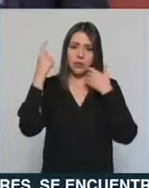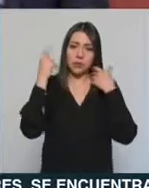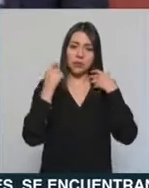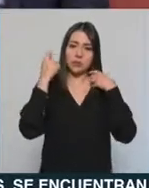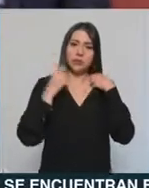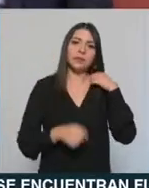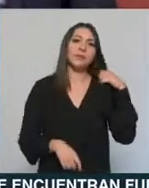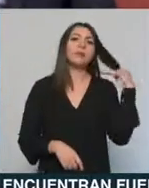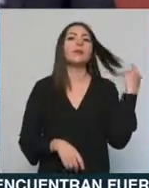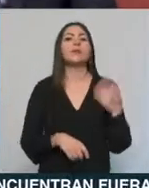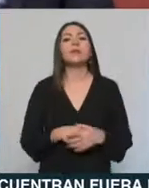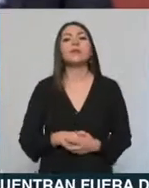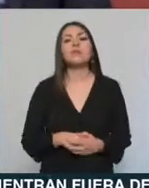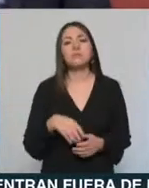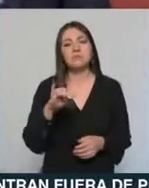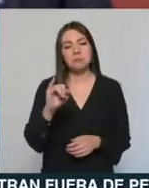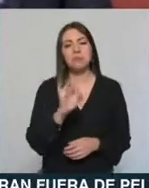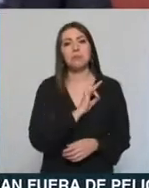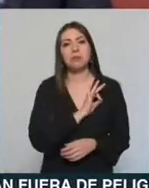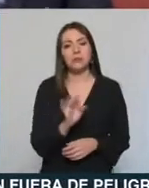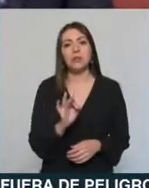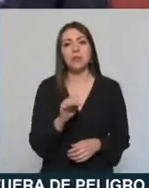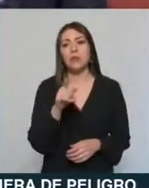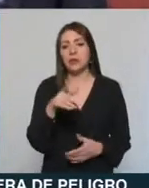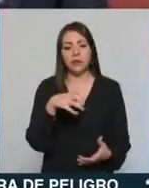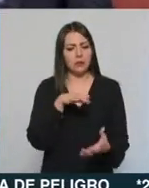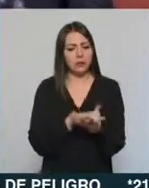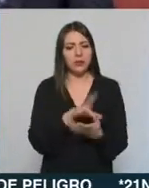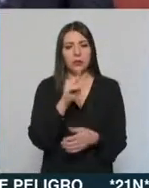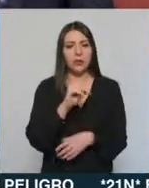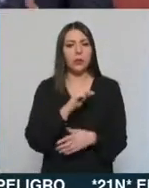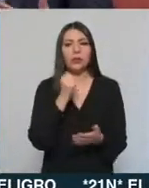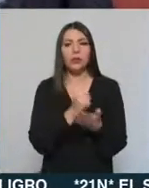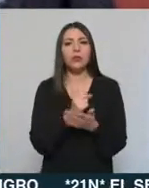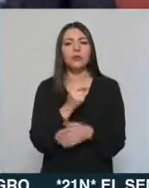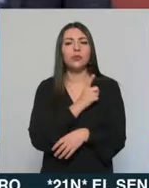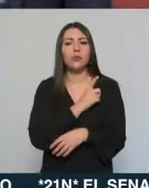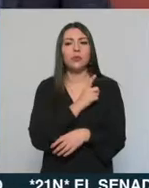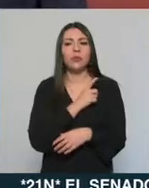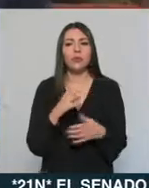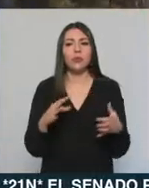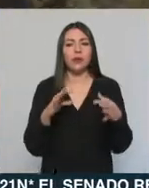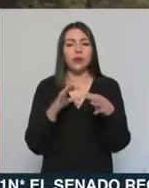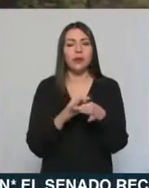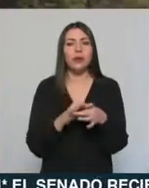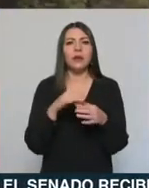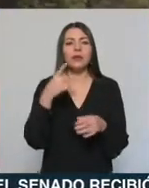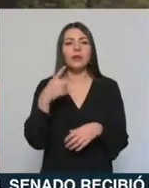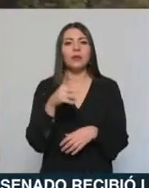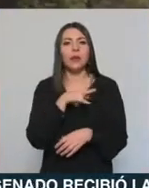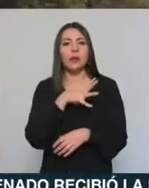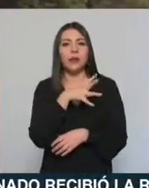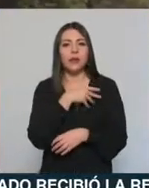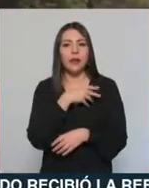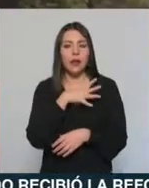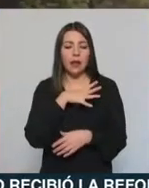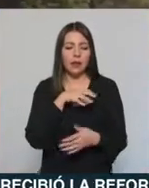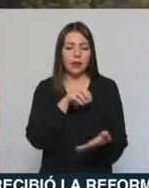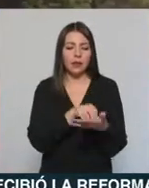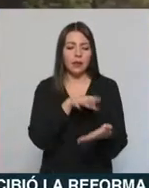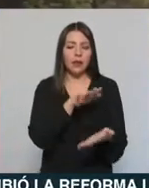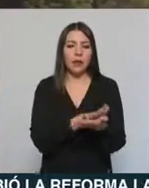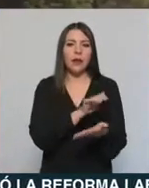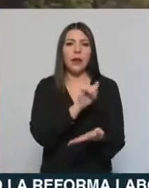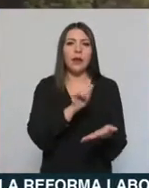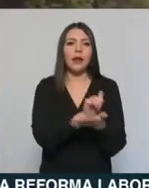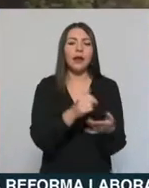supuesto, el derecho de recibir alimentos obviamente deriva de la filiación. La filiación queda establecida en el acta de nacimiento, es decir,